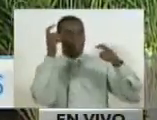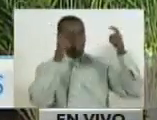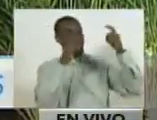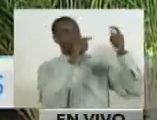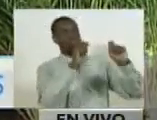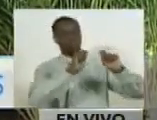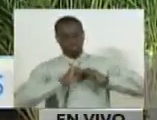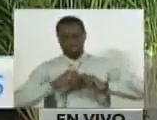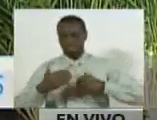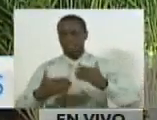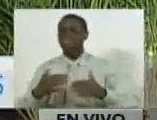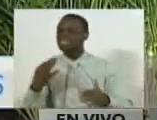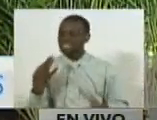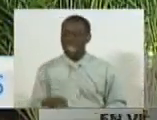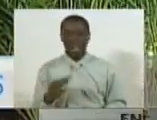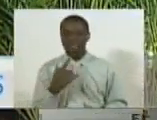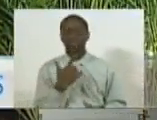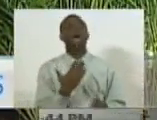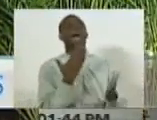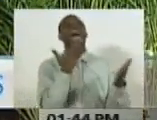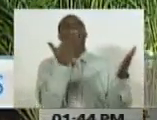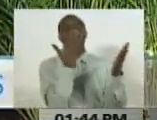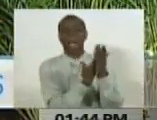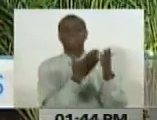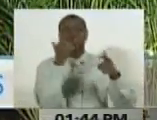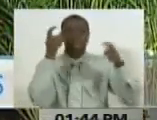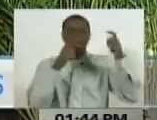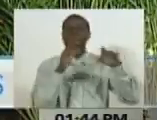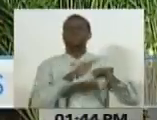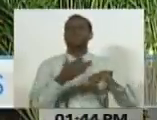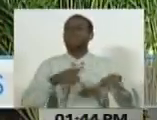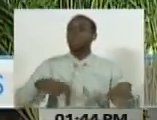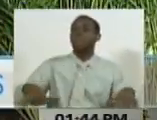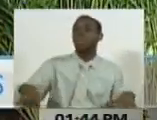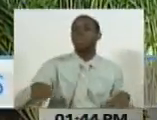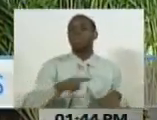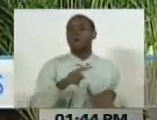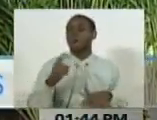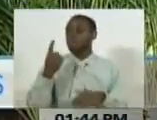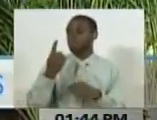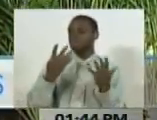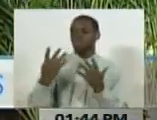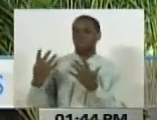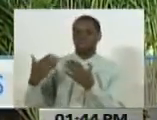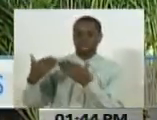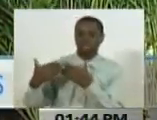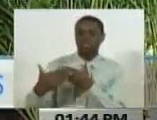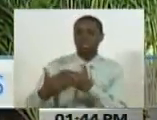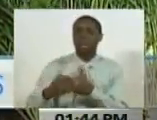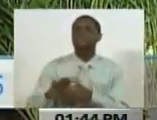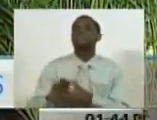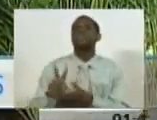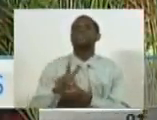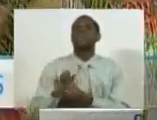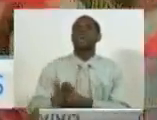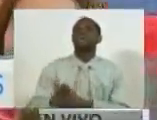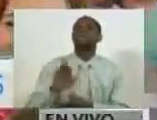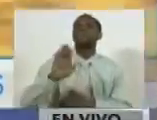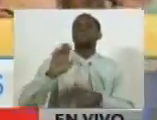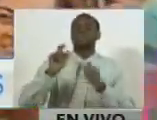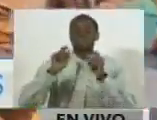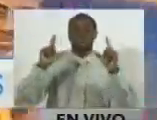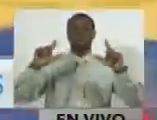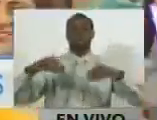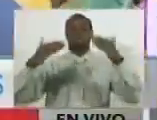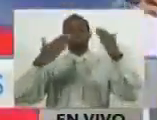gracias, comandante Chávez, por despertar el tiempo del siglo XXI a la Venezuela del futuro, a la Venezuela buena,